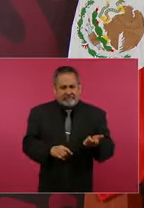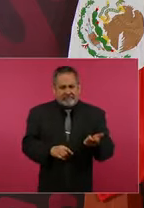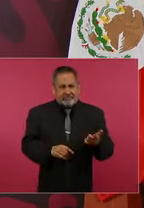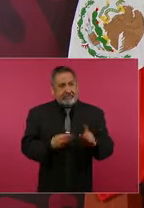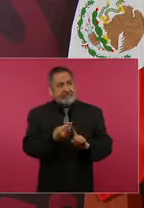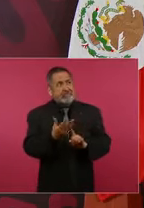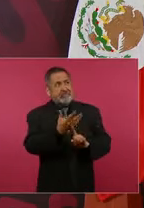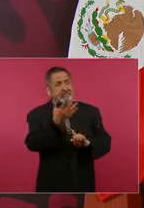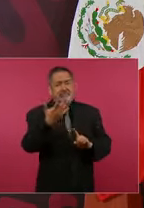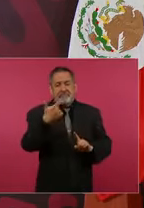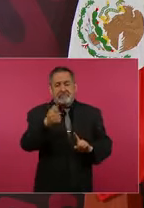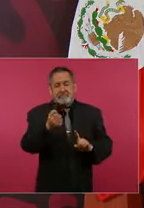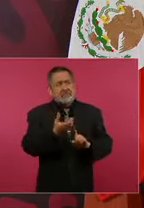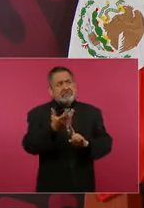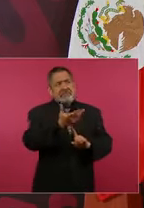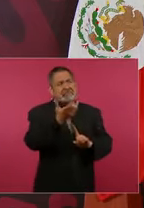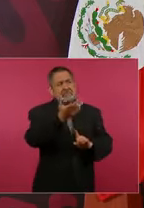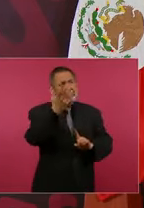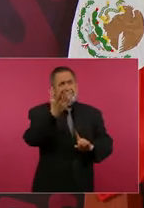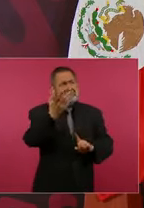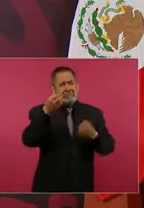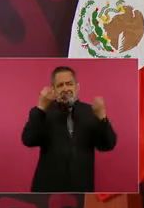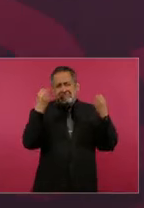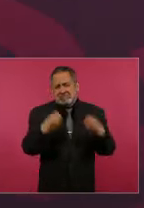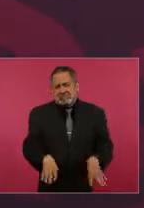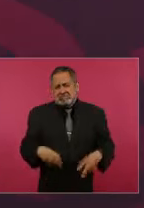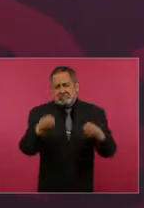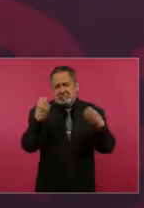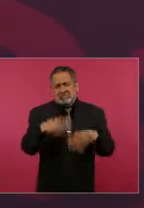la atmósfera. Fue un gran desperdicio.